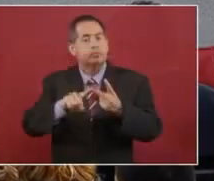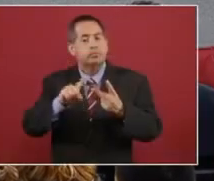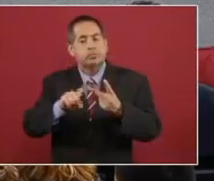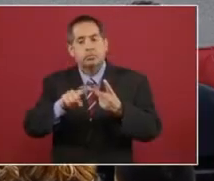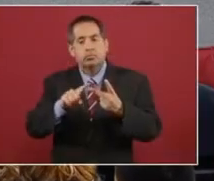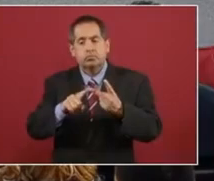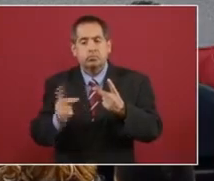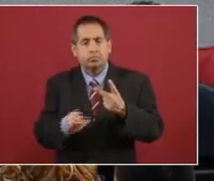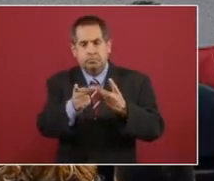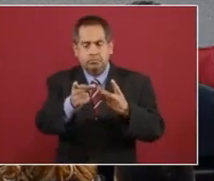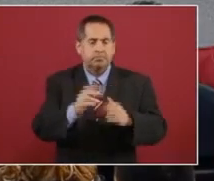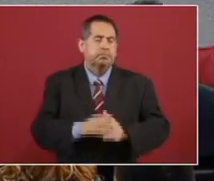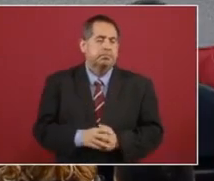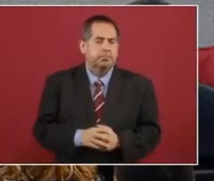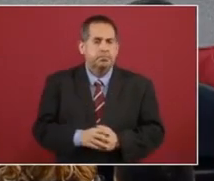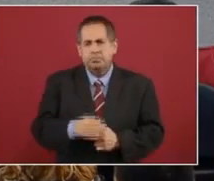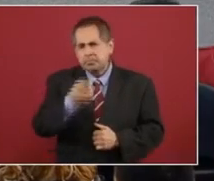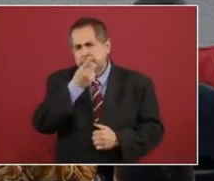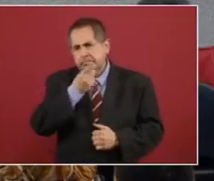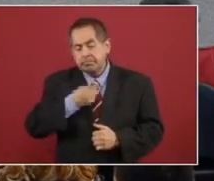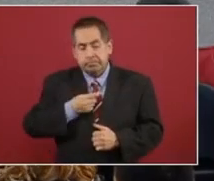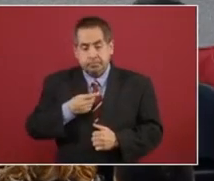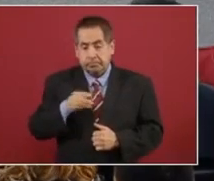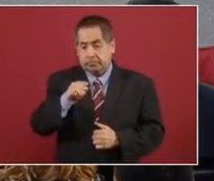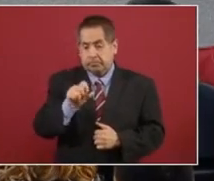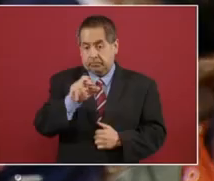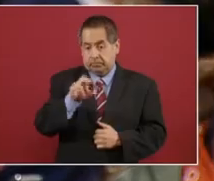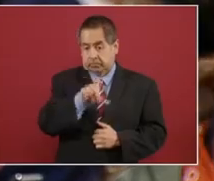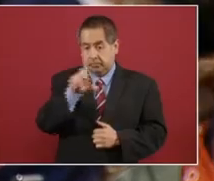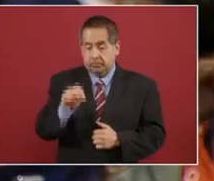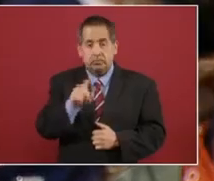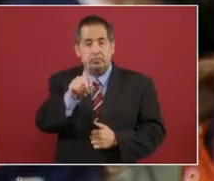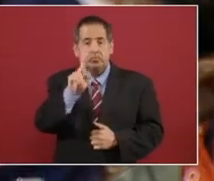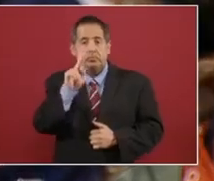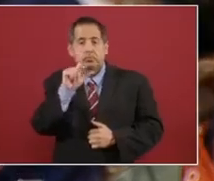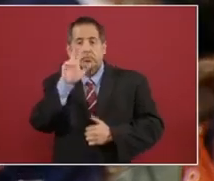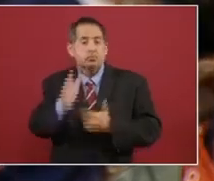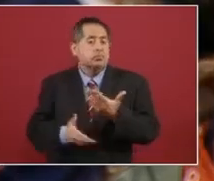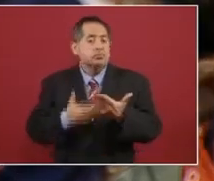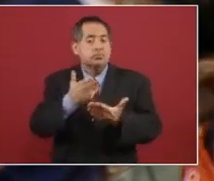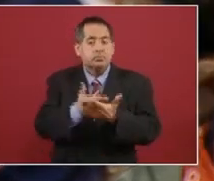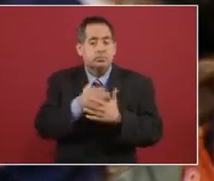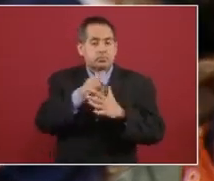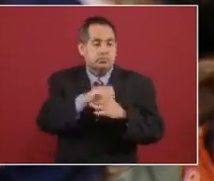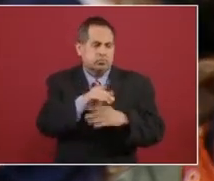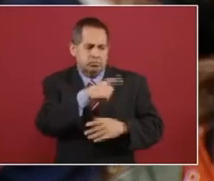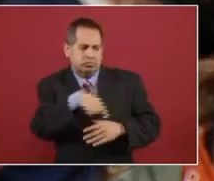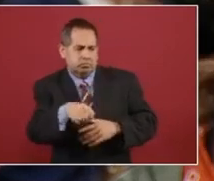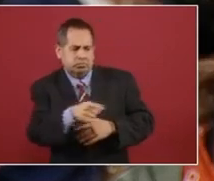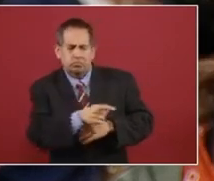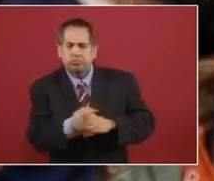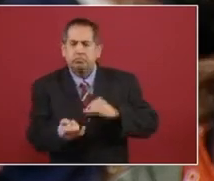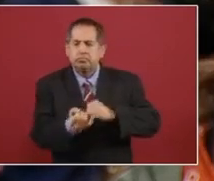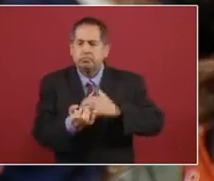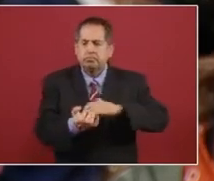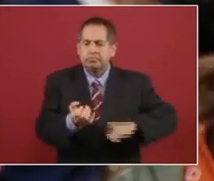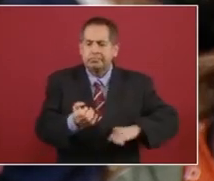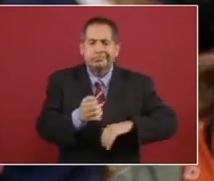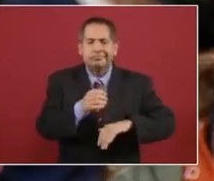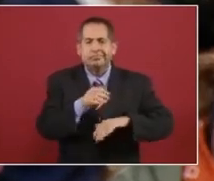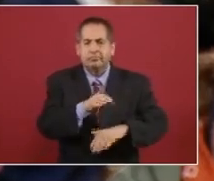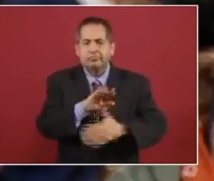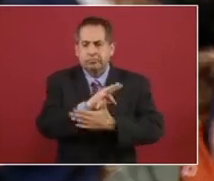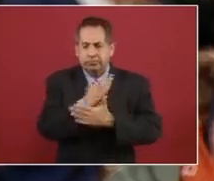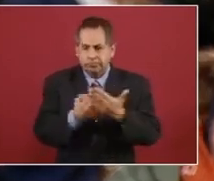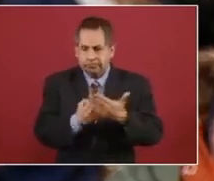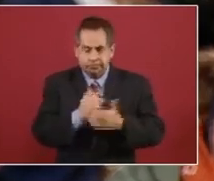pregunta, usted nos comentó que en marzo iba a presentar un plan de evasión a impuestos a los factureros